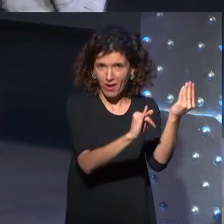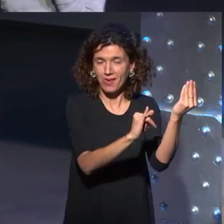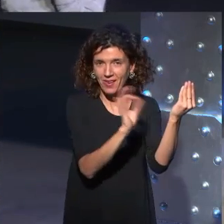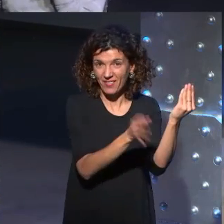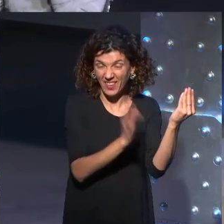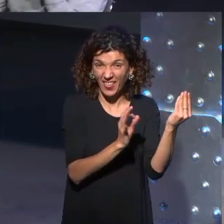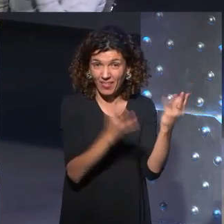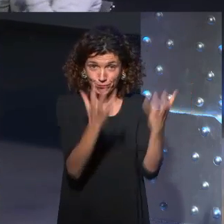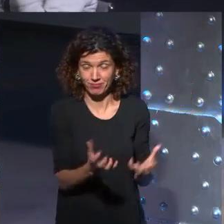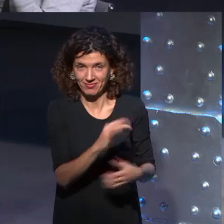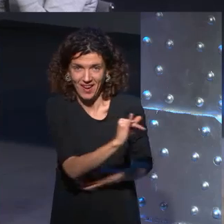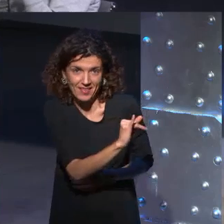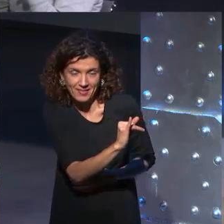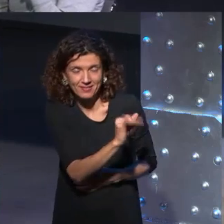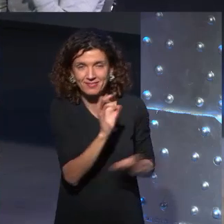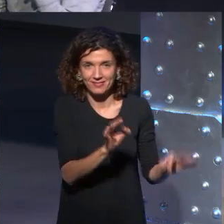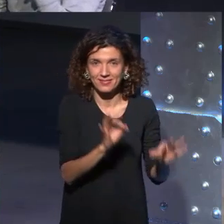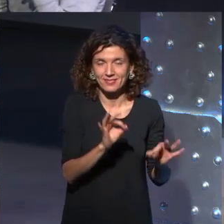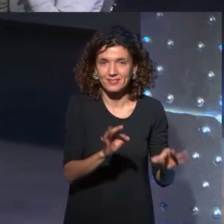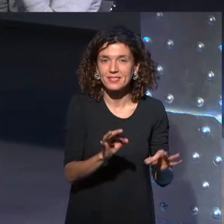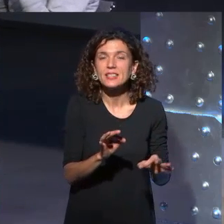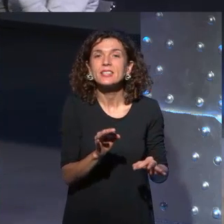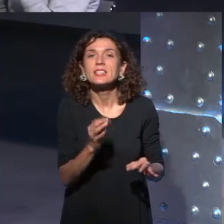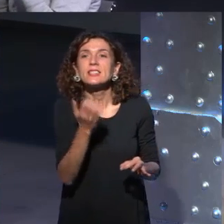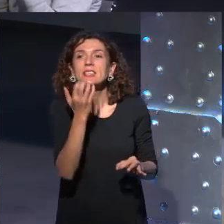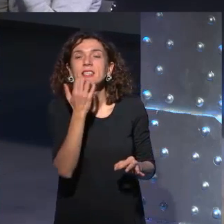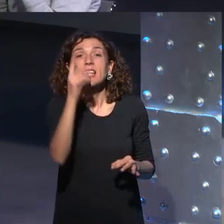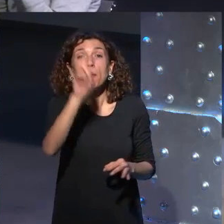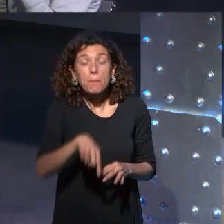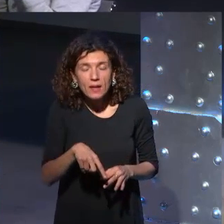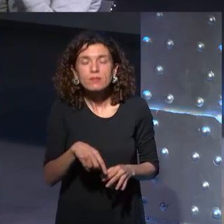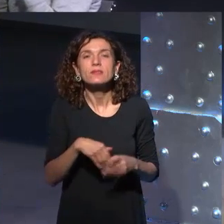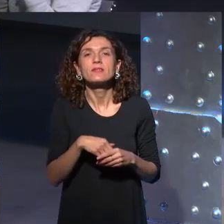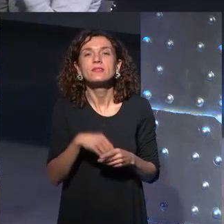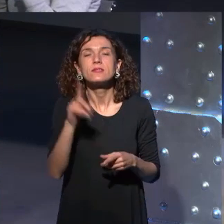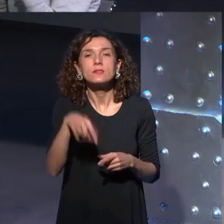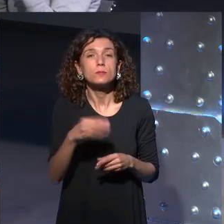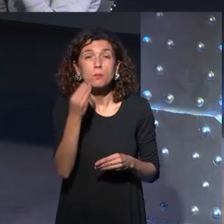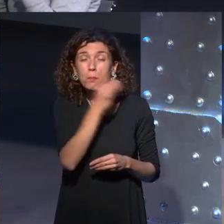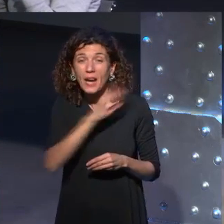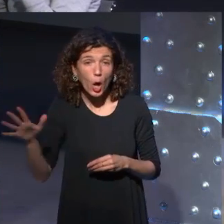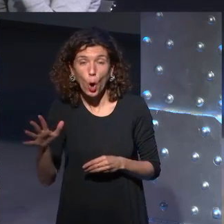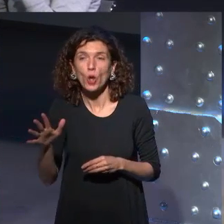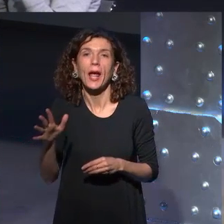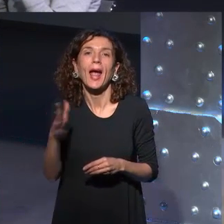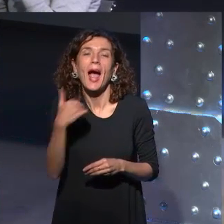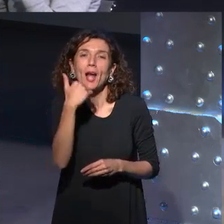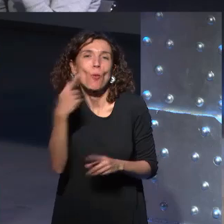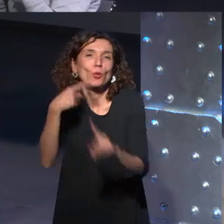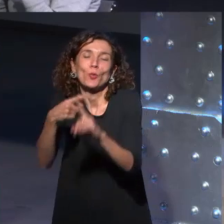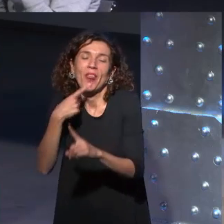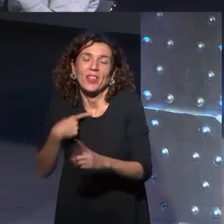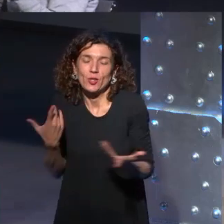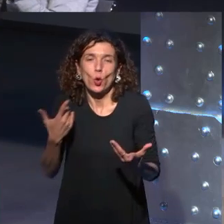Eso es lo ideal, que un libro salpique. Y, sí, y a mí también, mira, uno de los mejores piropos que me han dicho en Twitter,